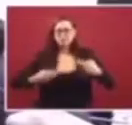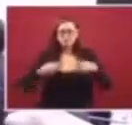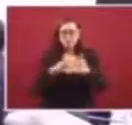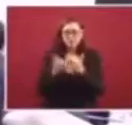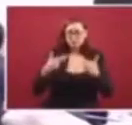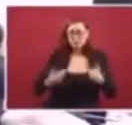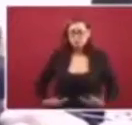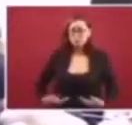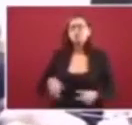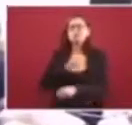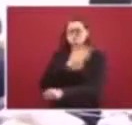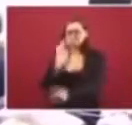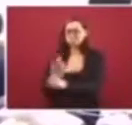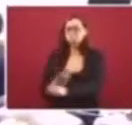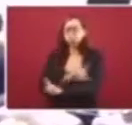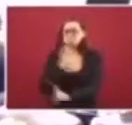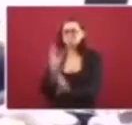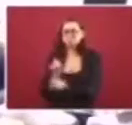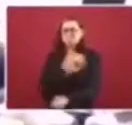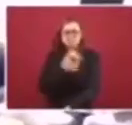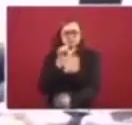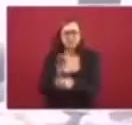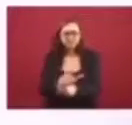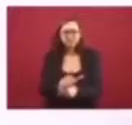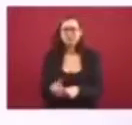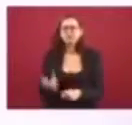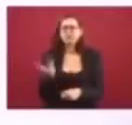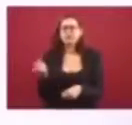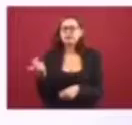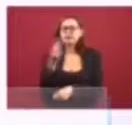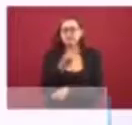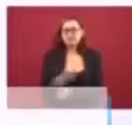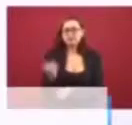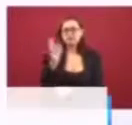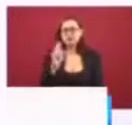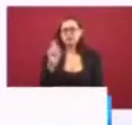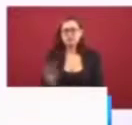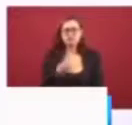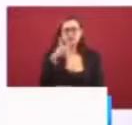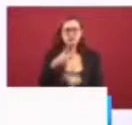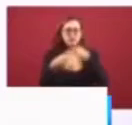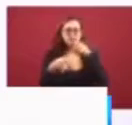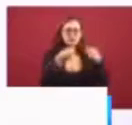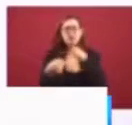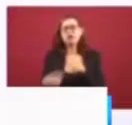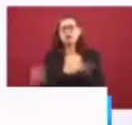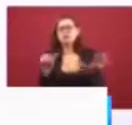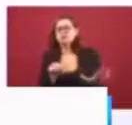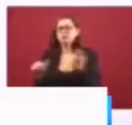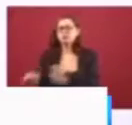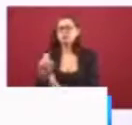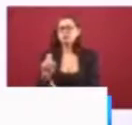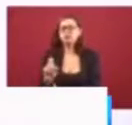alcancé a entender, el señor presidente utilizó un eufemismo diciendo que no hemos obtenido